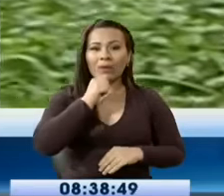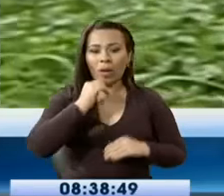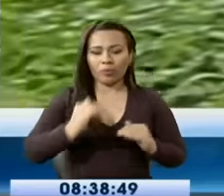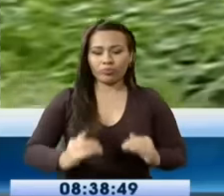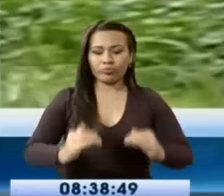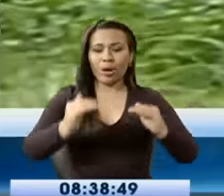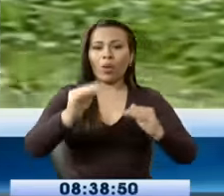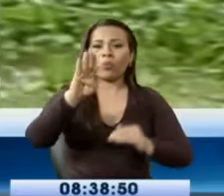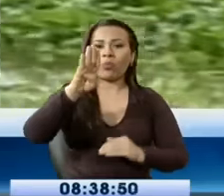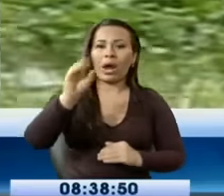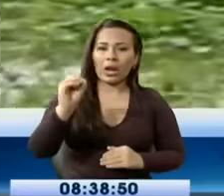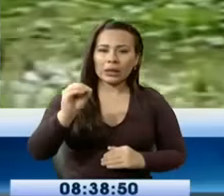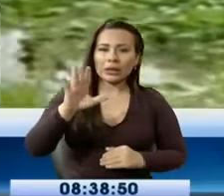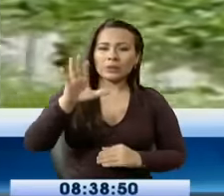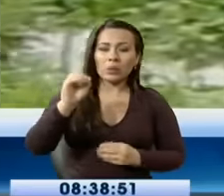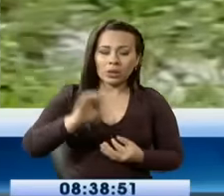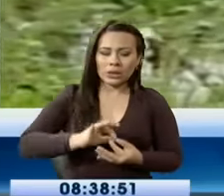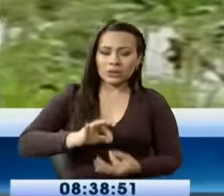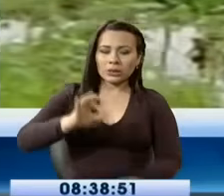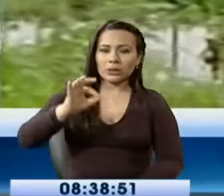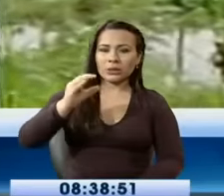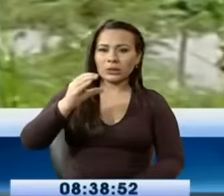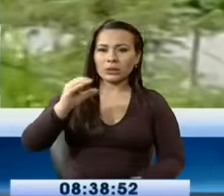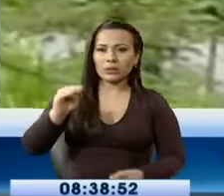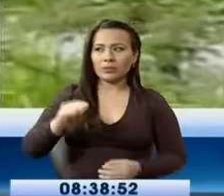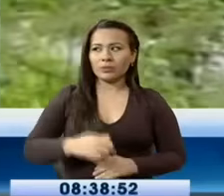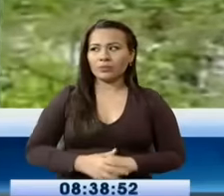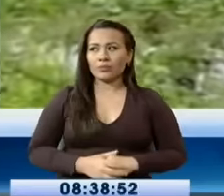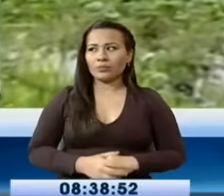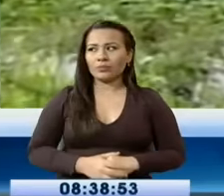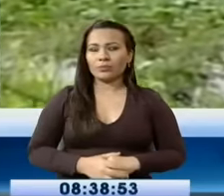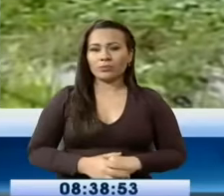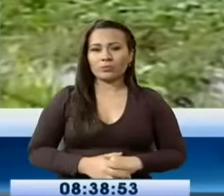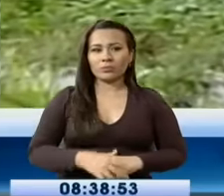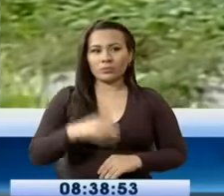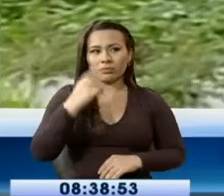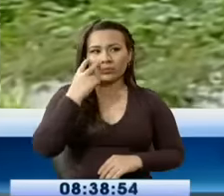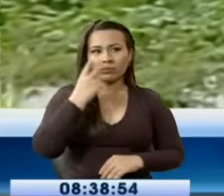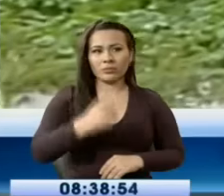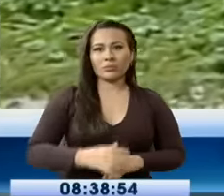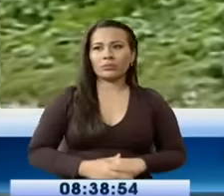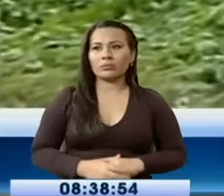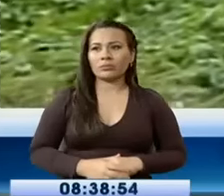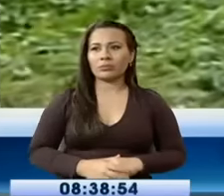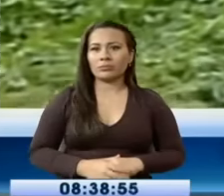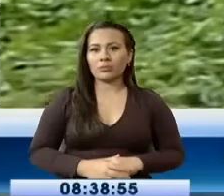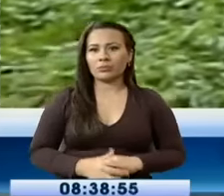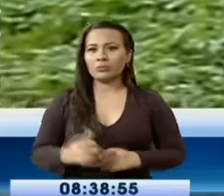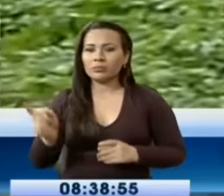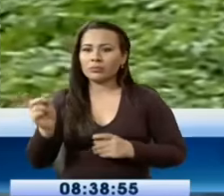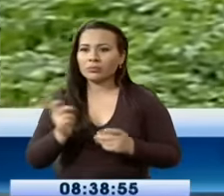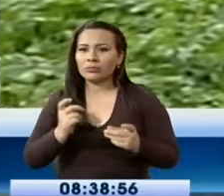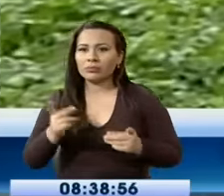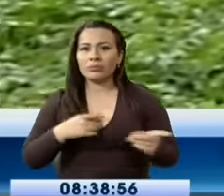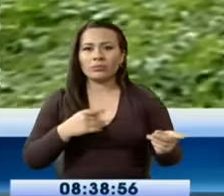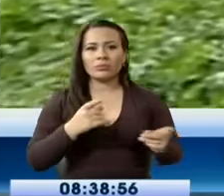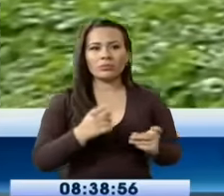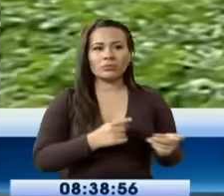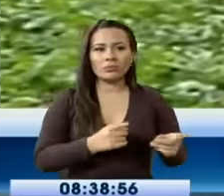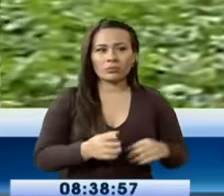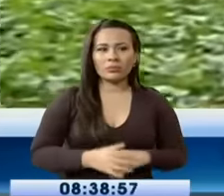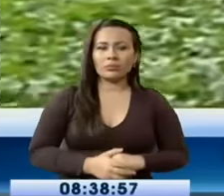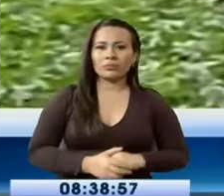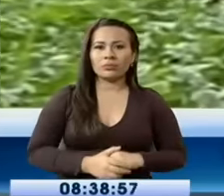50 centímetros dentro de las mismas. Miren, por ejemplo, esa zona de allá es la más profunda porque incluso colinda ya con la zona del